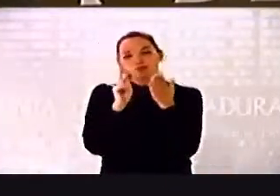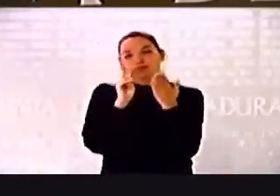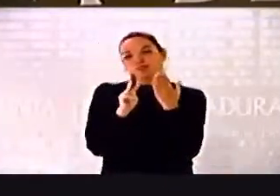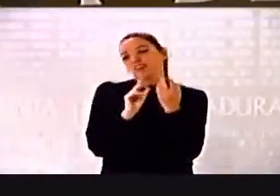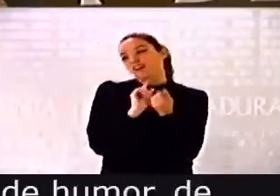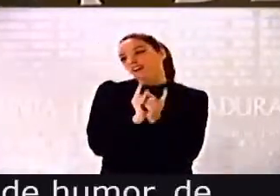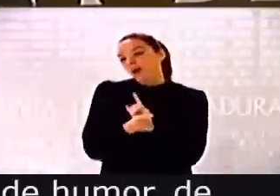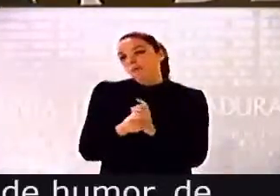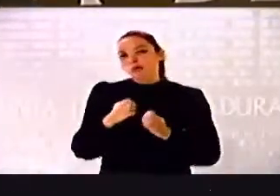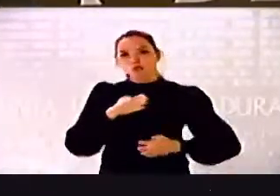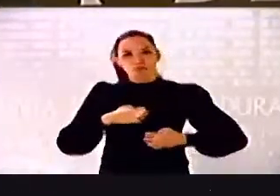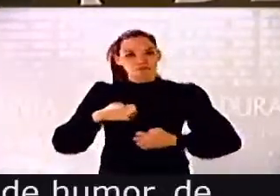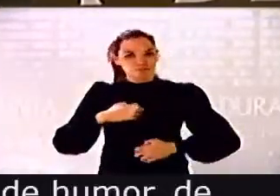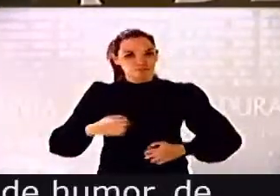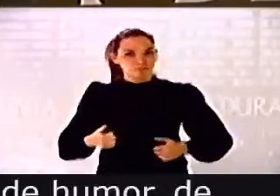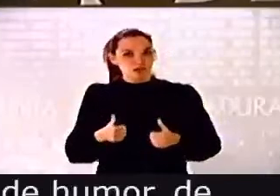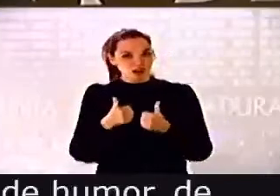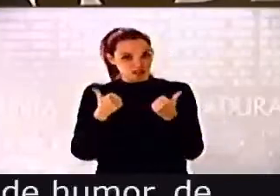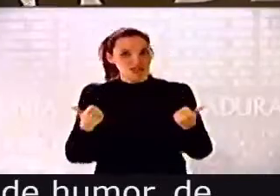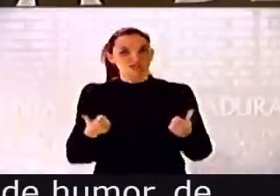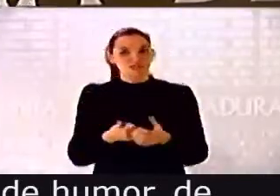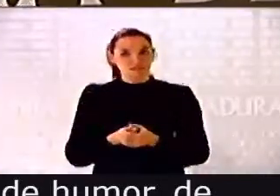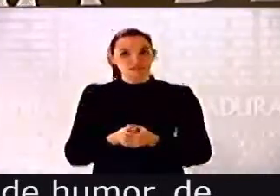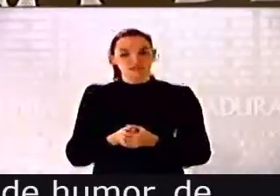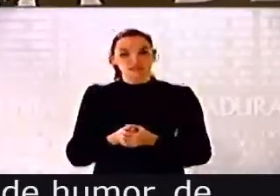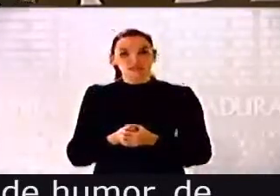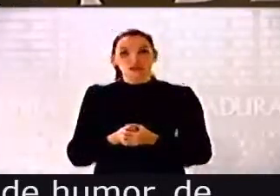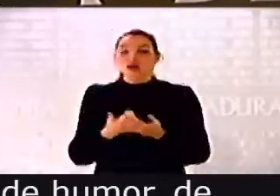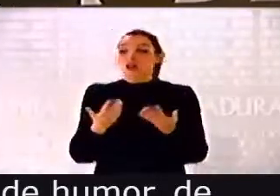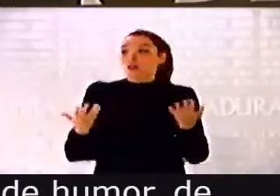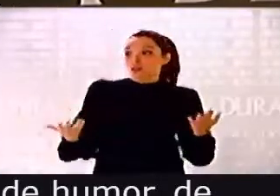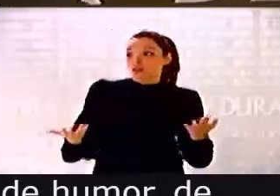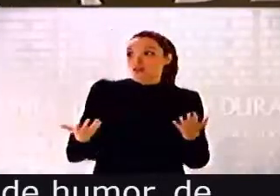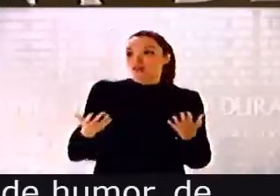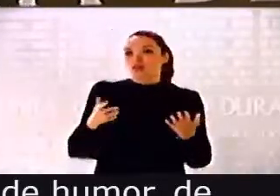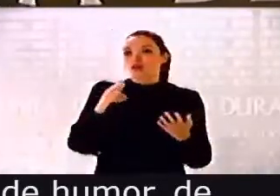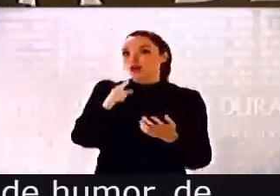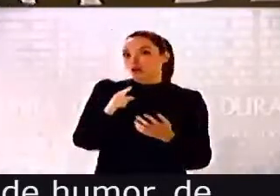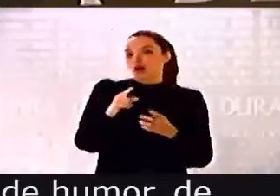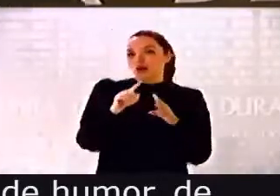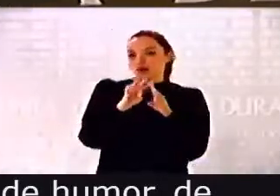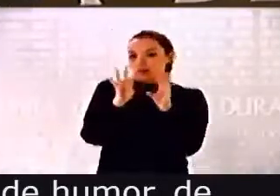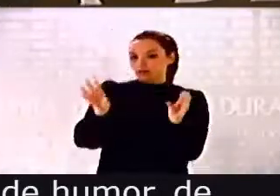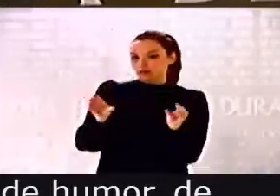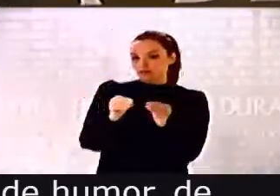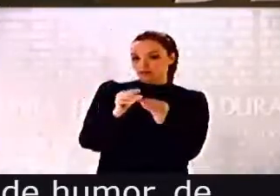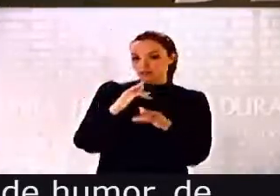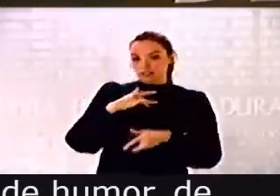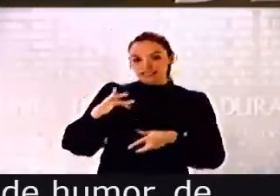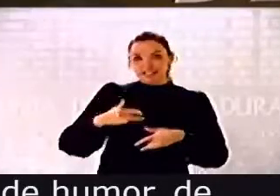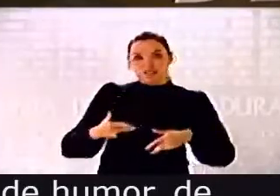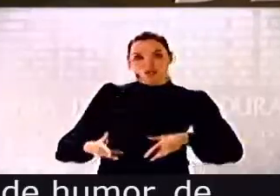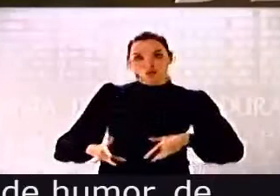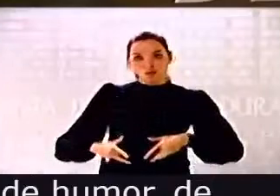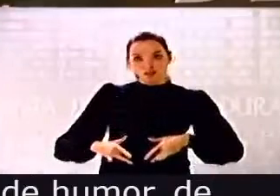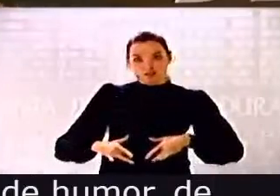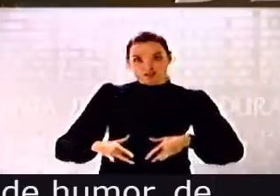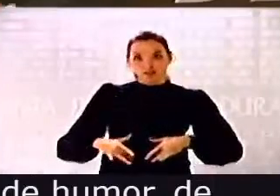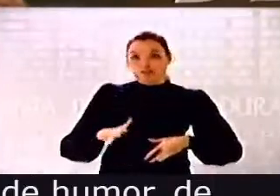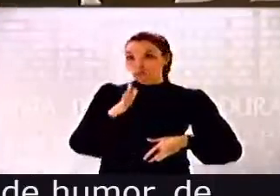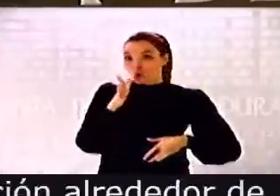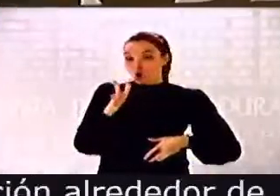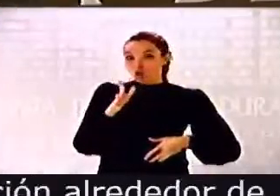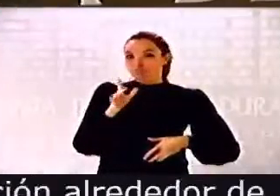con más irritabilidad. Es decir, hay una serie de constelación alrededor de la